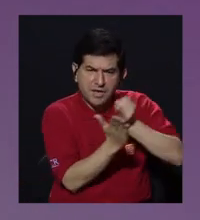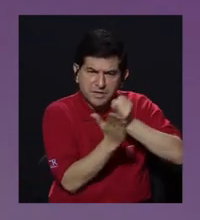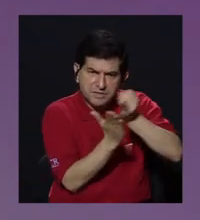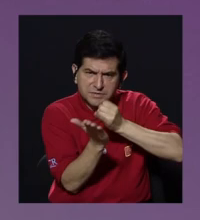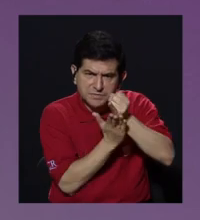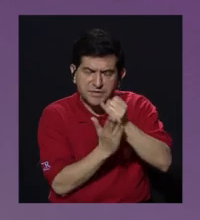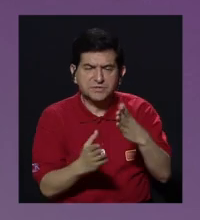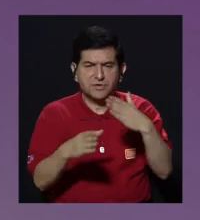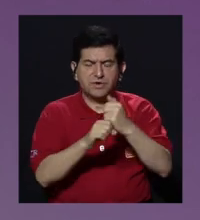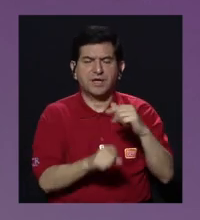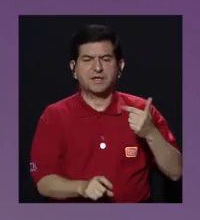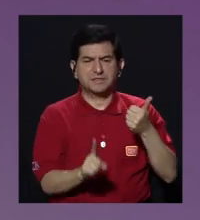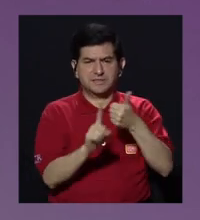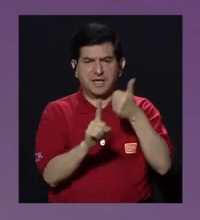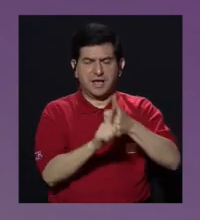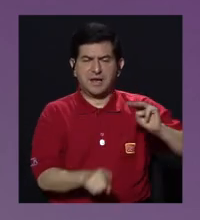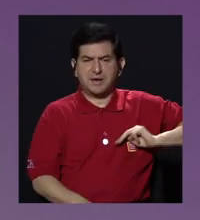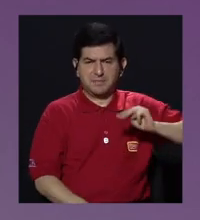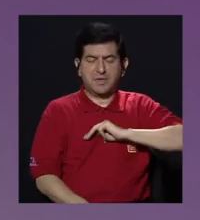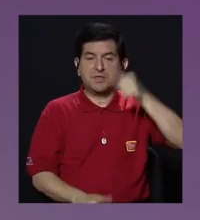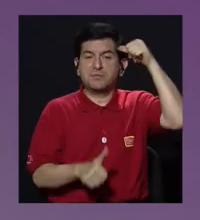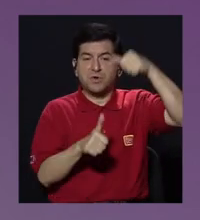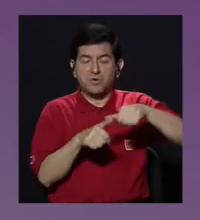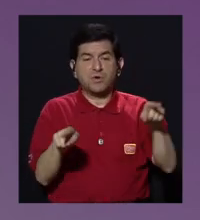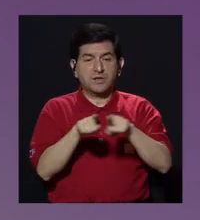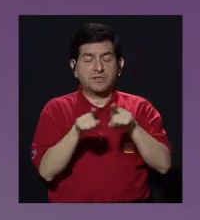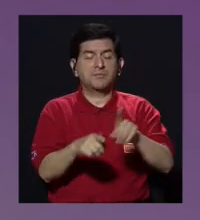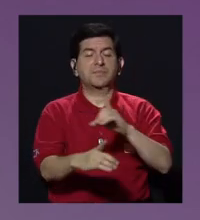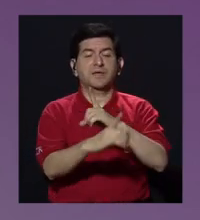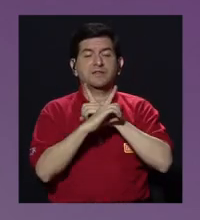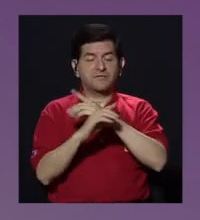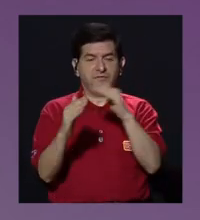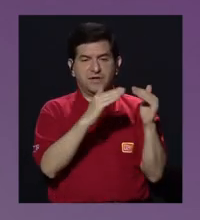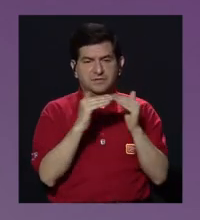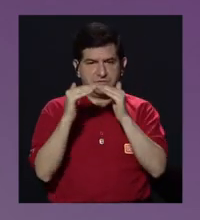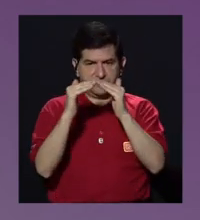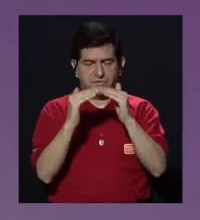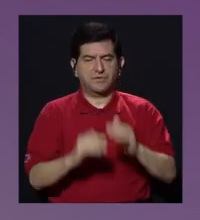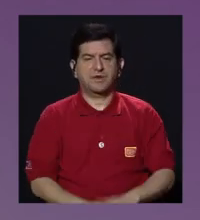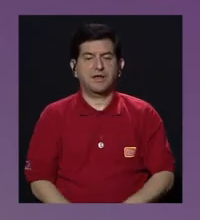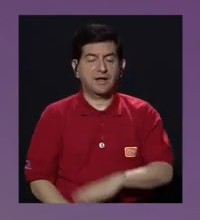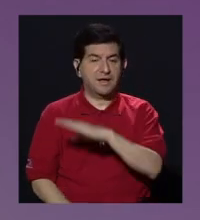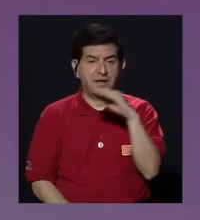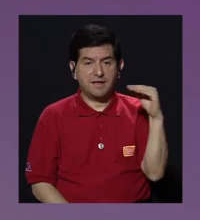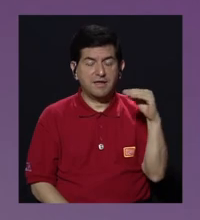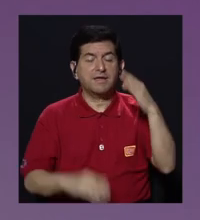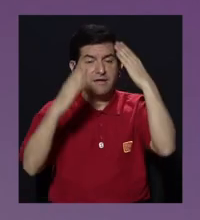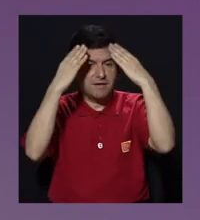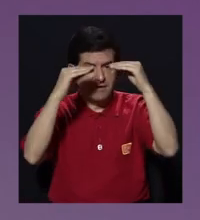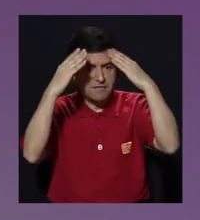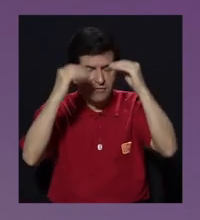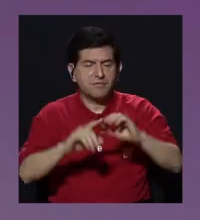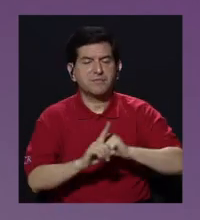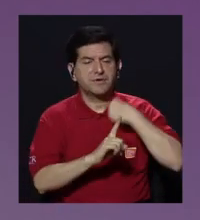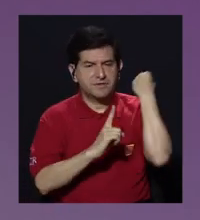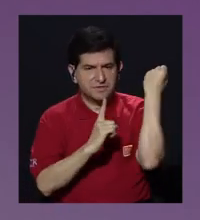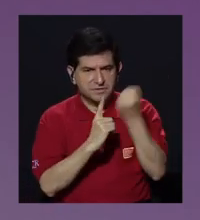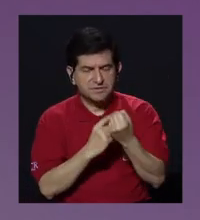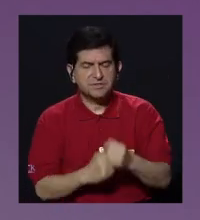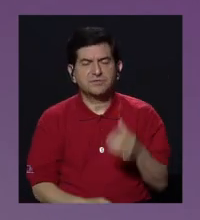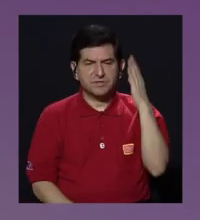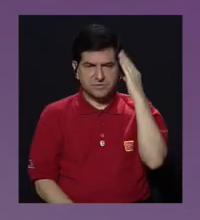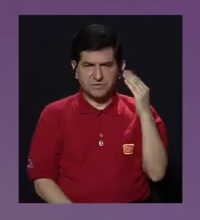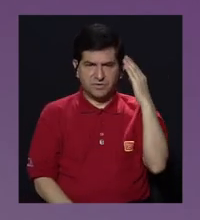inspección que realiza el propio ministerio. Recuerde también que pueden acudir a la Defensoría de los Habitantes y también informar sobre la situación que